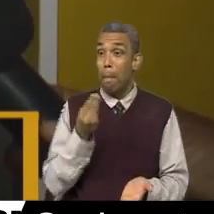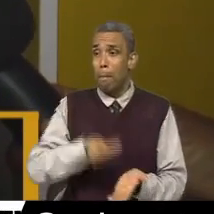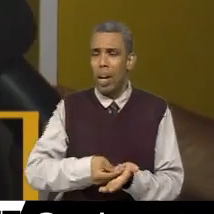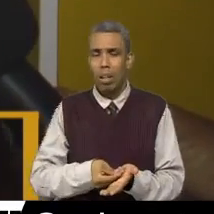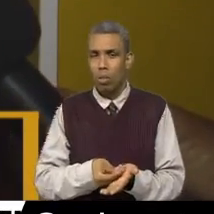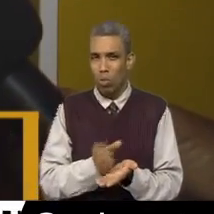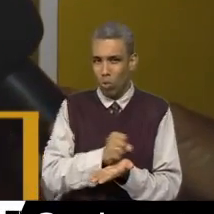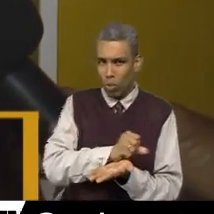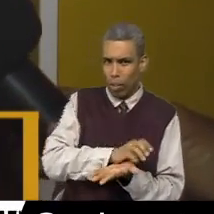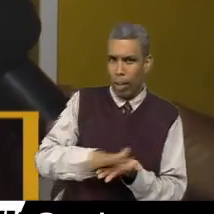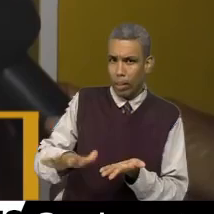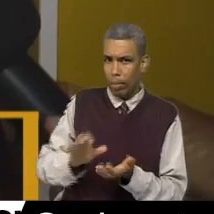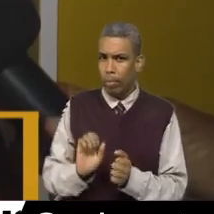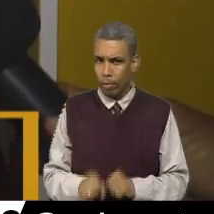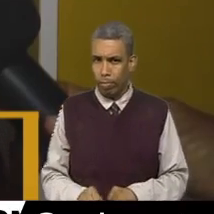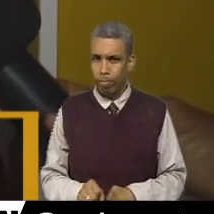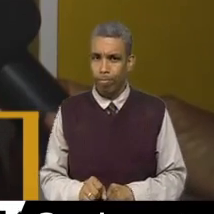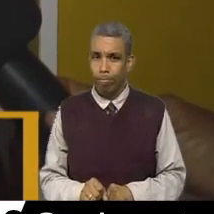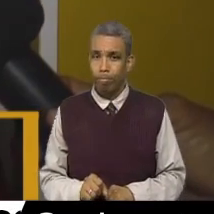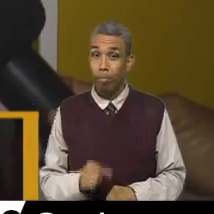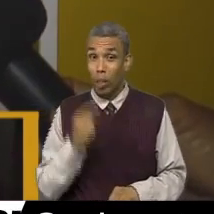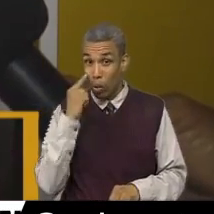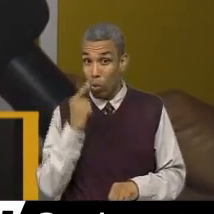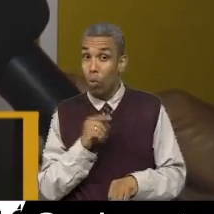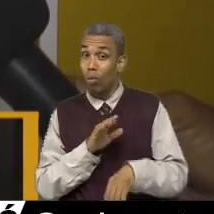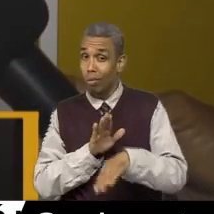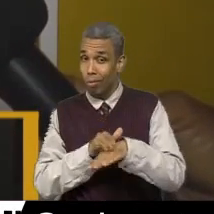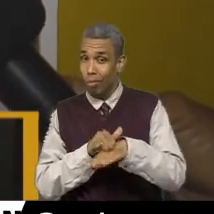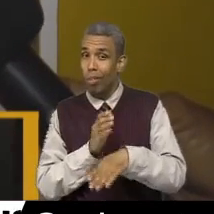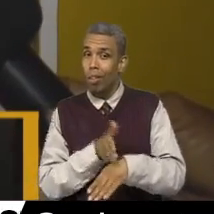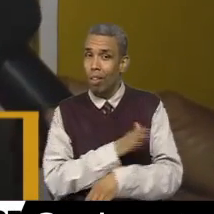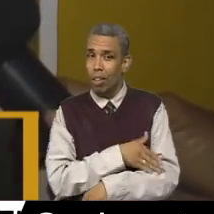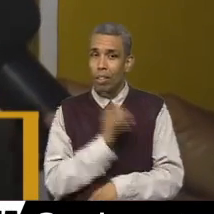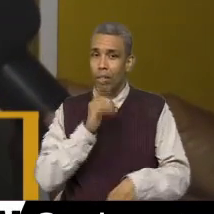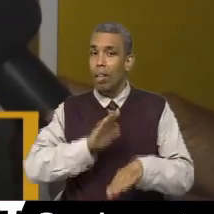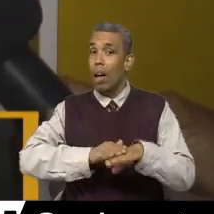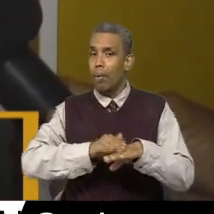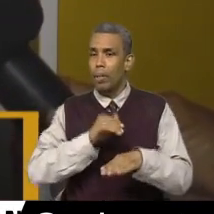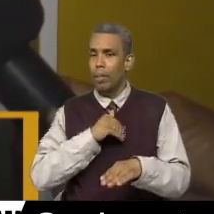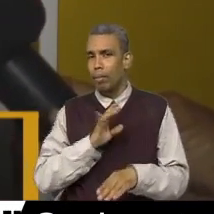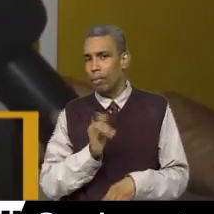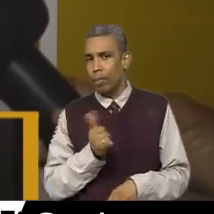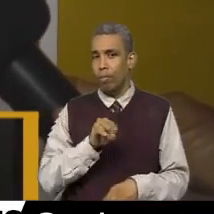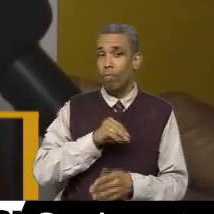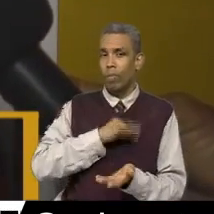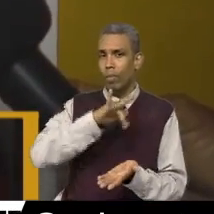Universidad de La Paz la semana anterior, y esta semana pues nos corresponde a, como Corporación